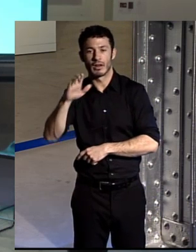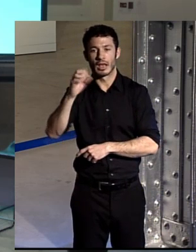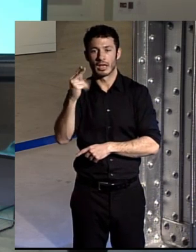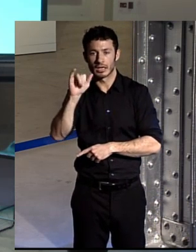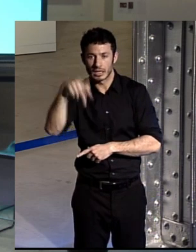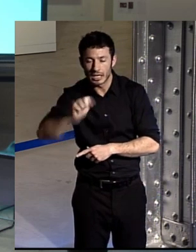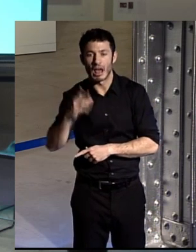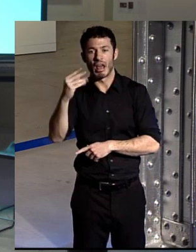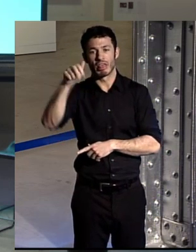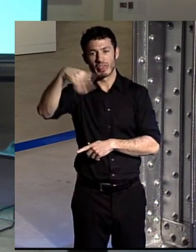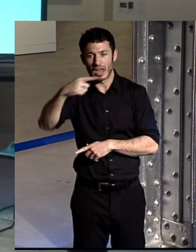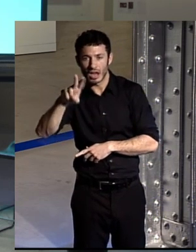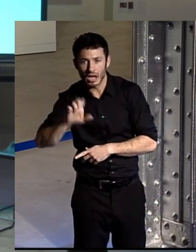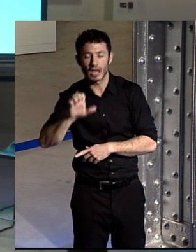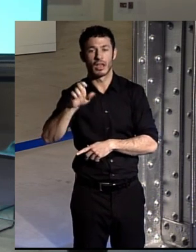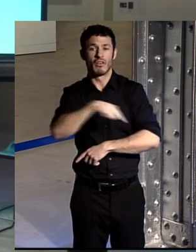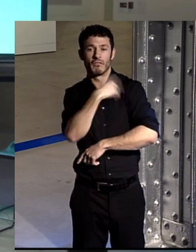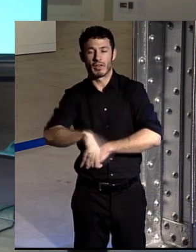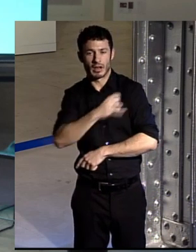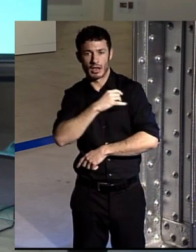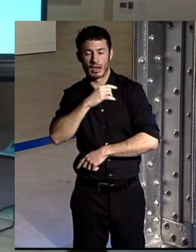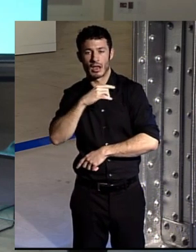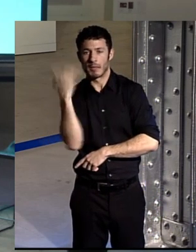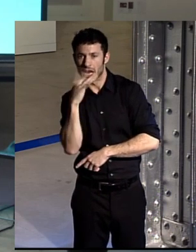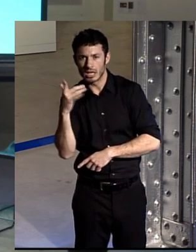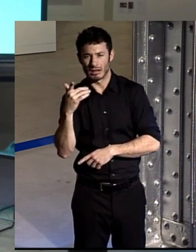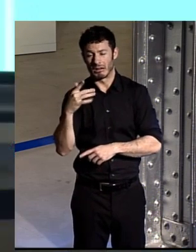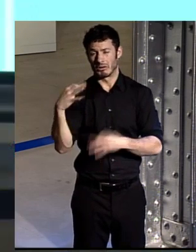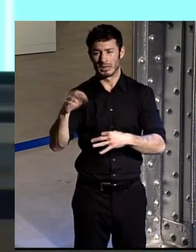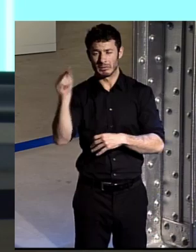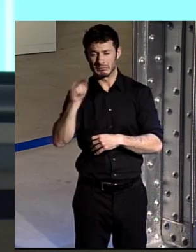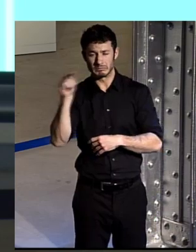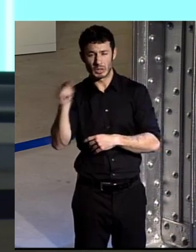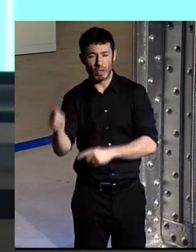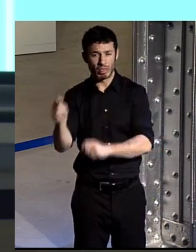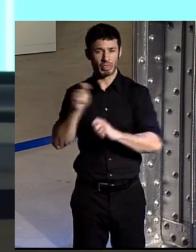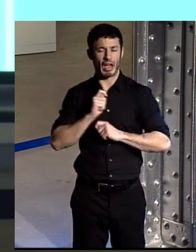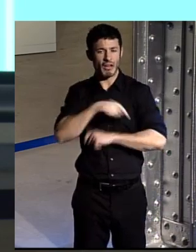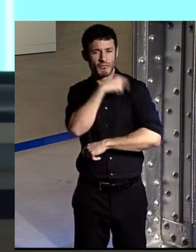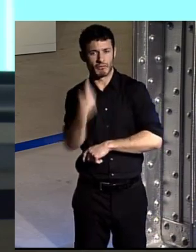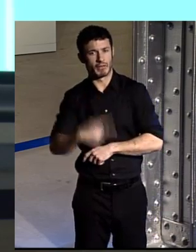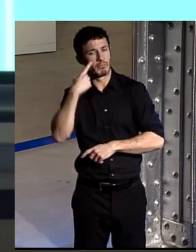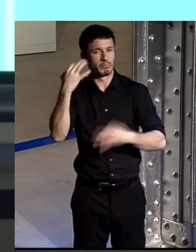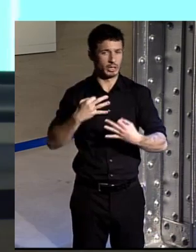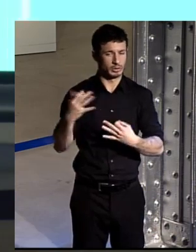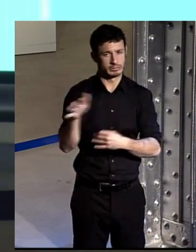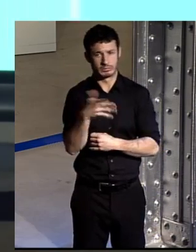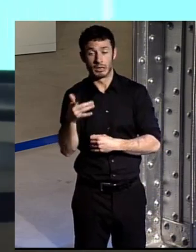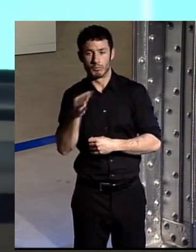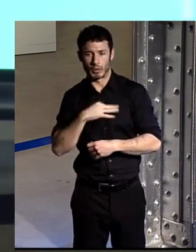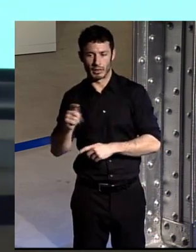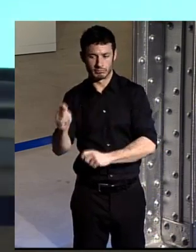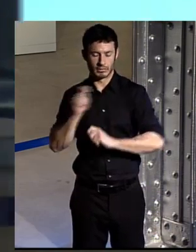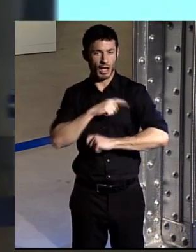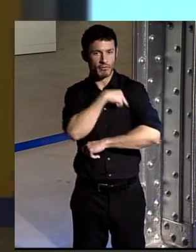dengue, fiebre amarilla. Normalmente producen eso, fiebres más o menos peligrosas, en algunos casos fiebres